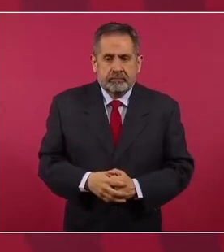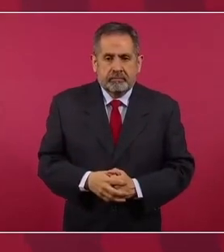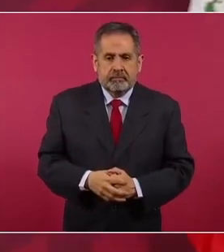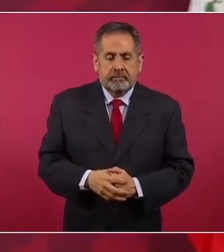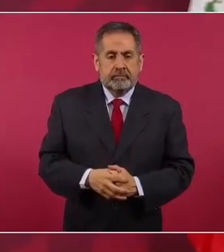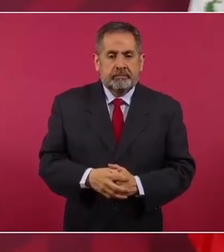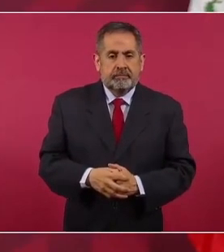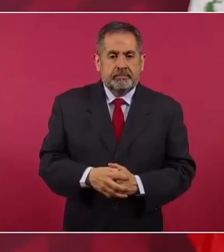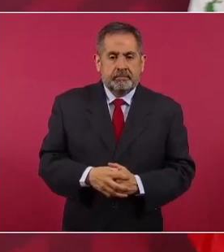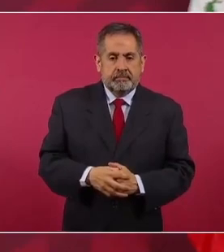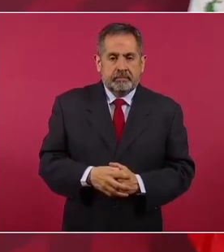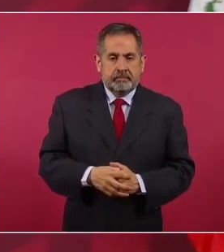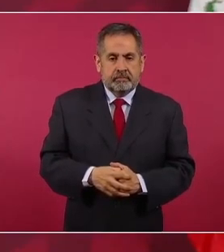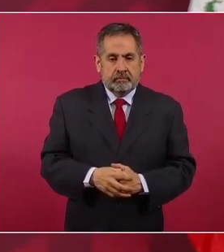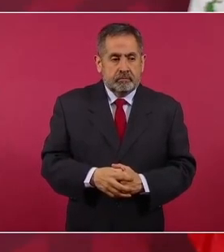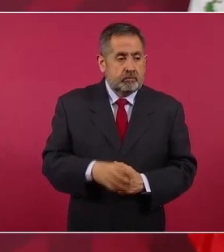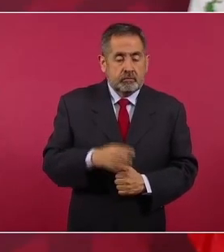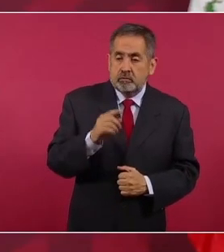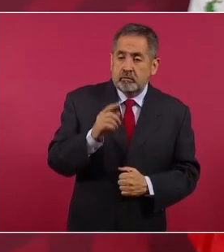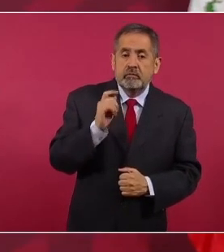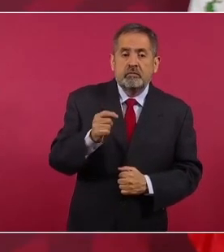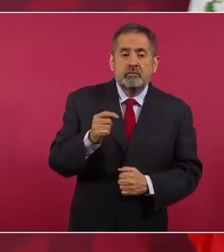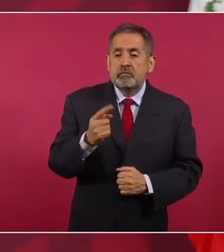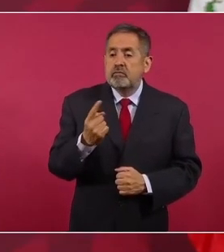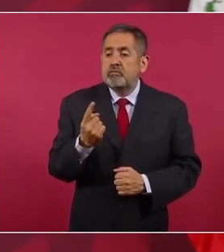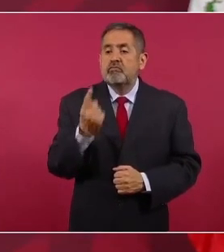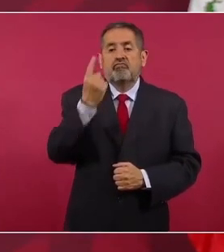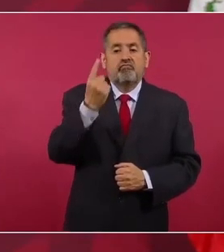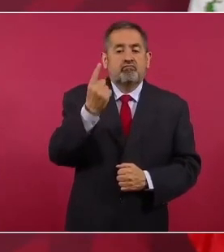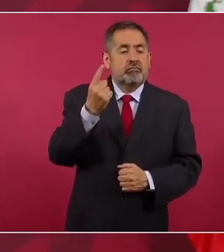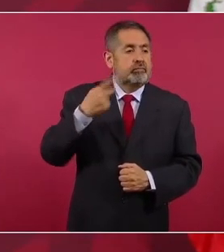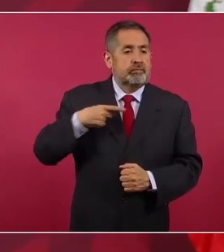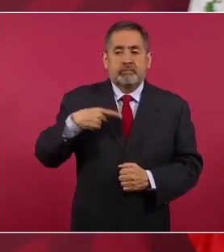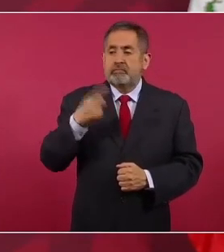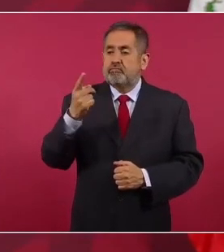que tenga mando absoluto,